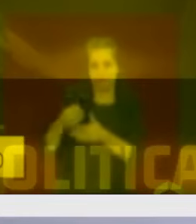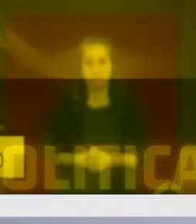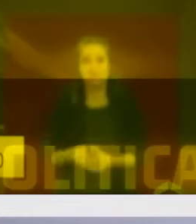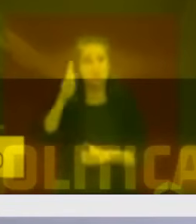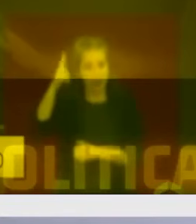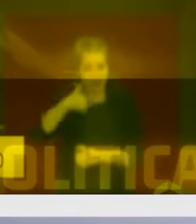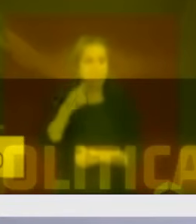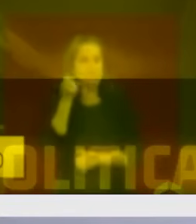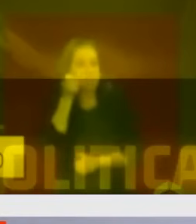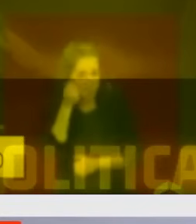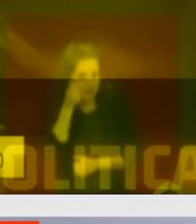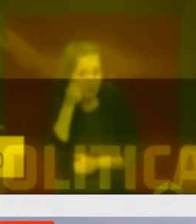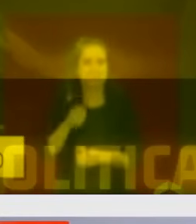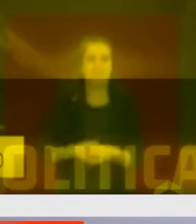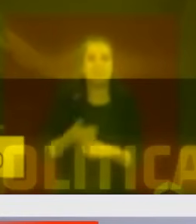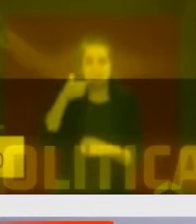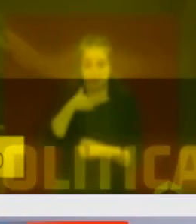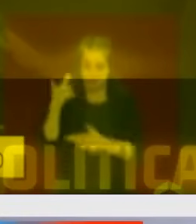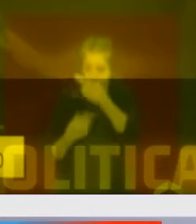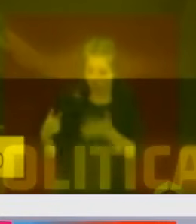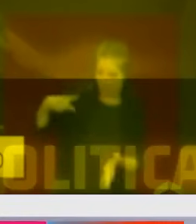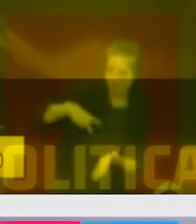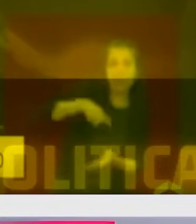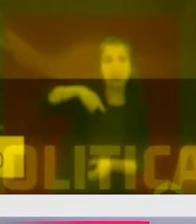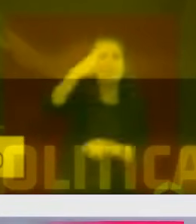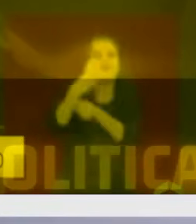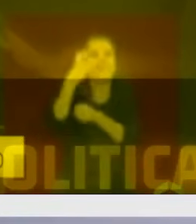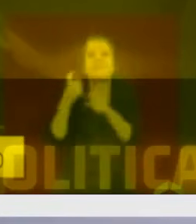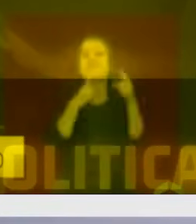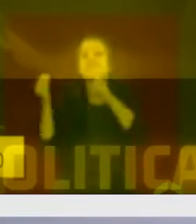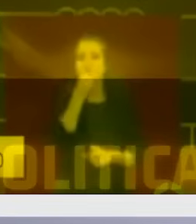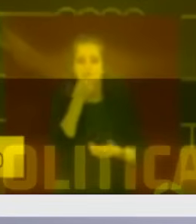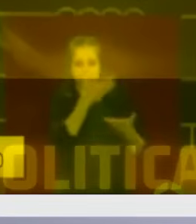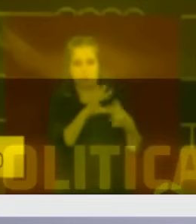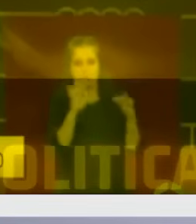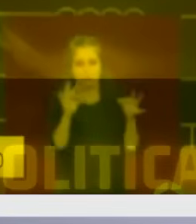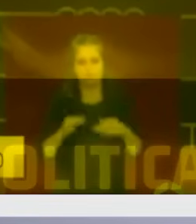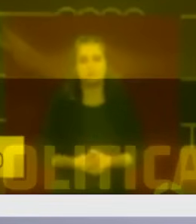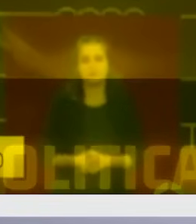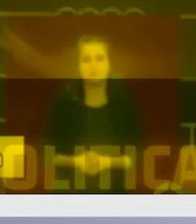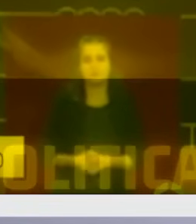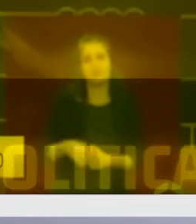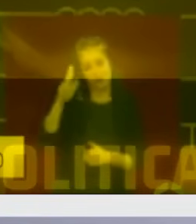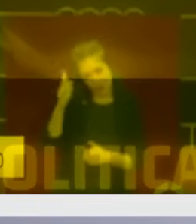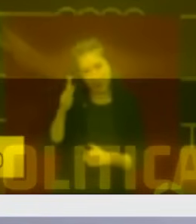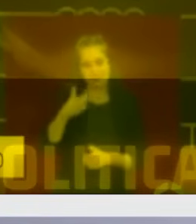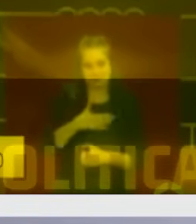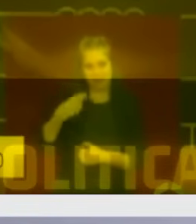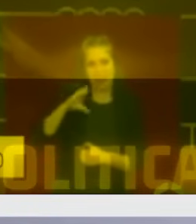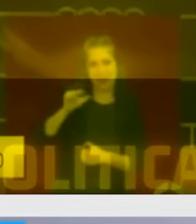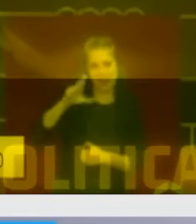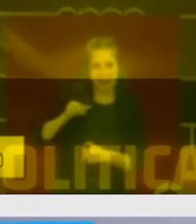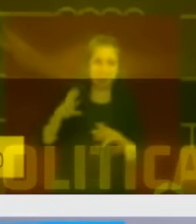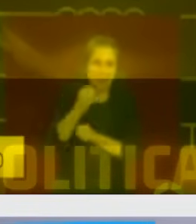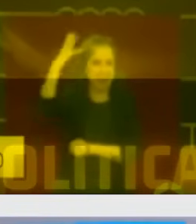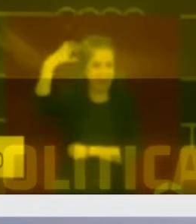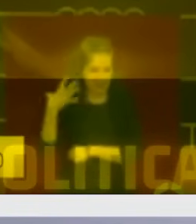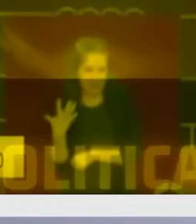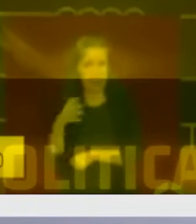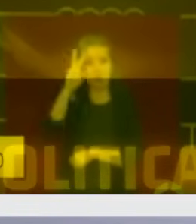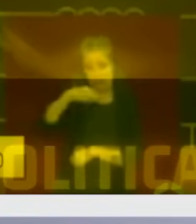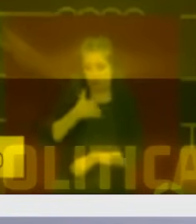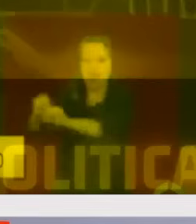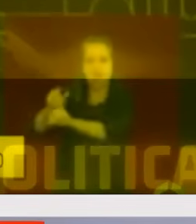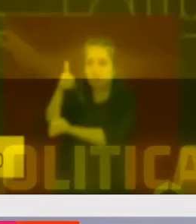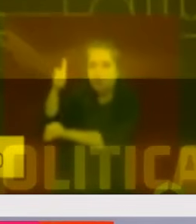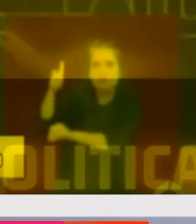define si hace una obra o no sea una obra, cualquier proyecto, son las alcaldías. El hablar de uso del suelo y